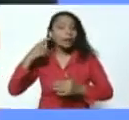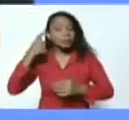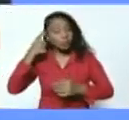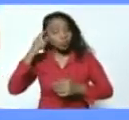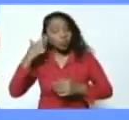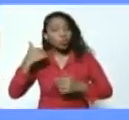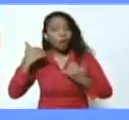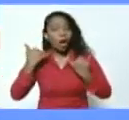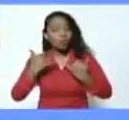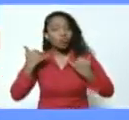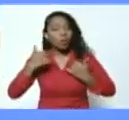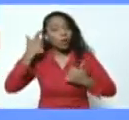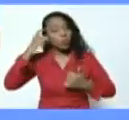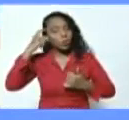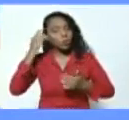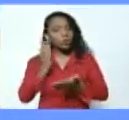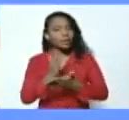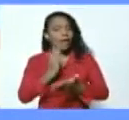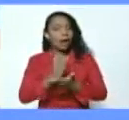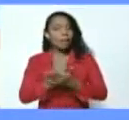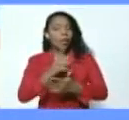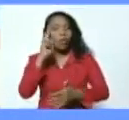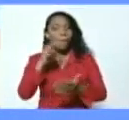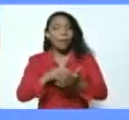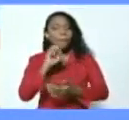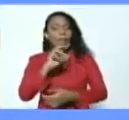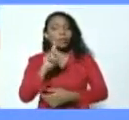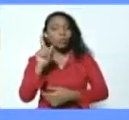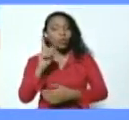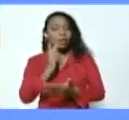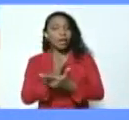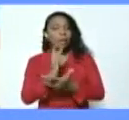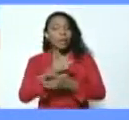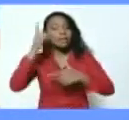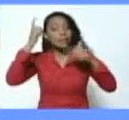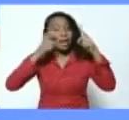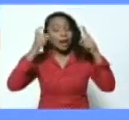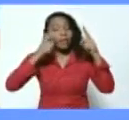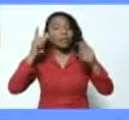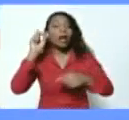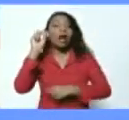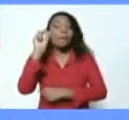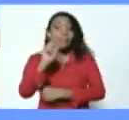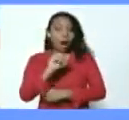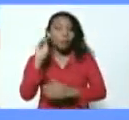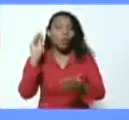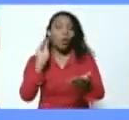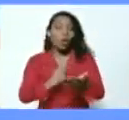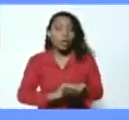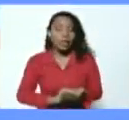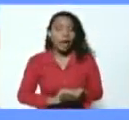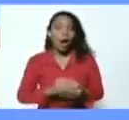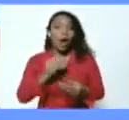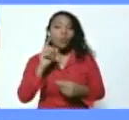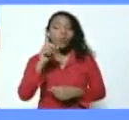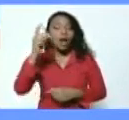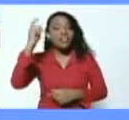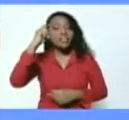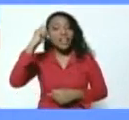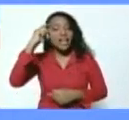también, además del 2021, Chávez también ponía una